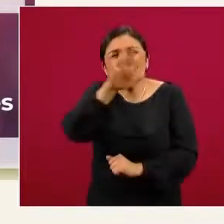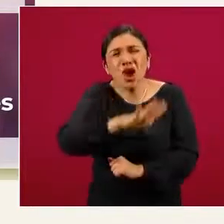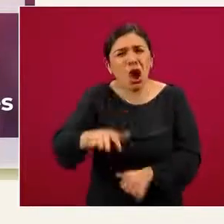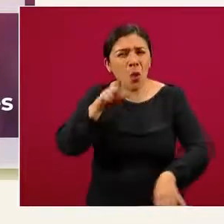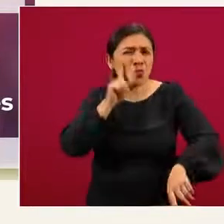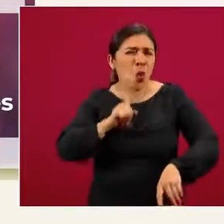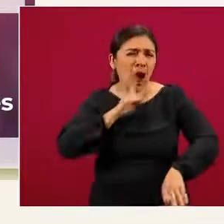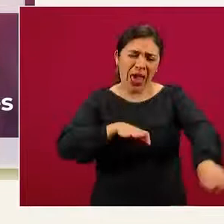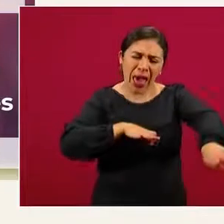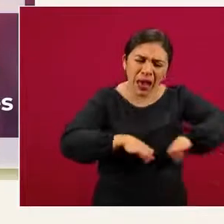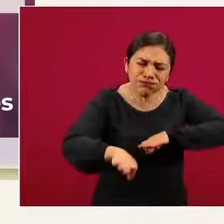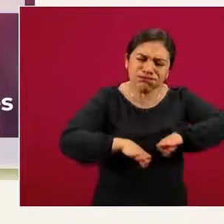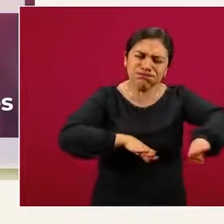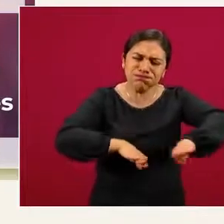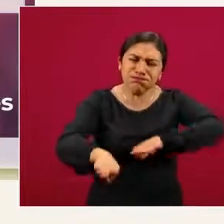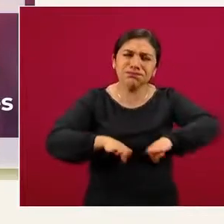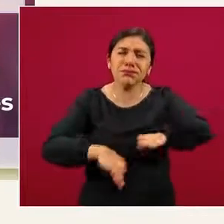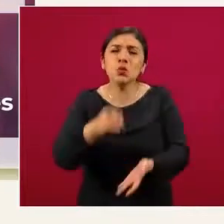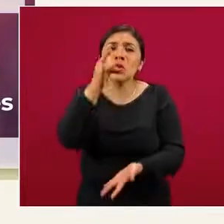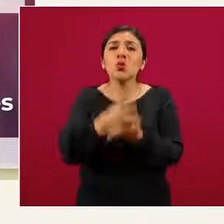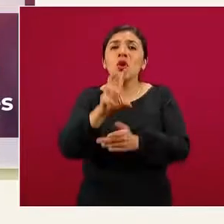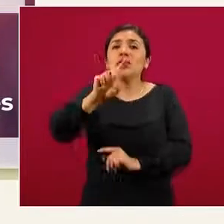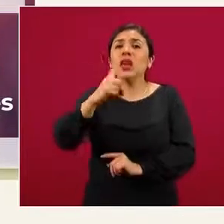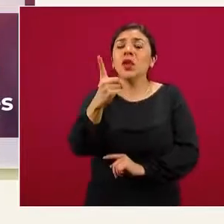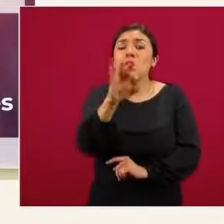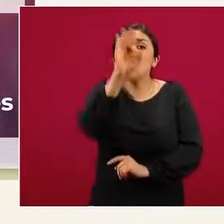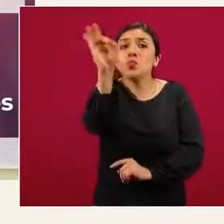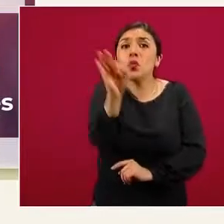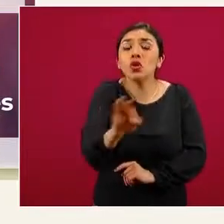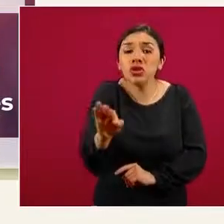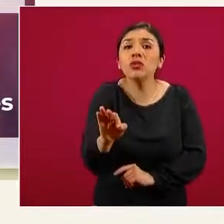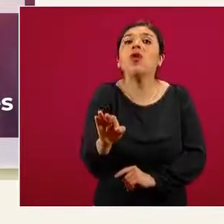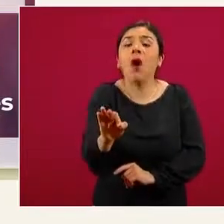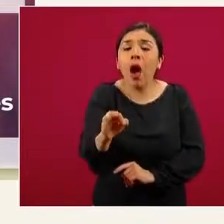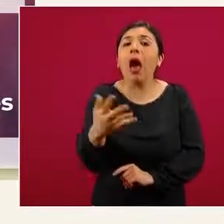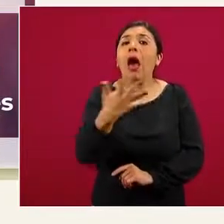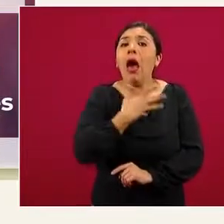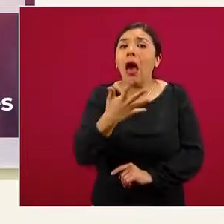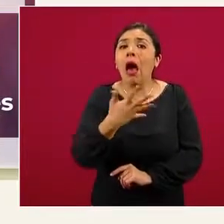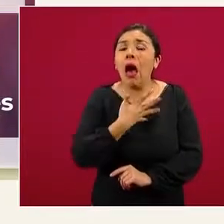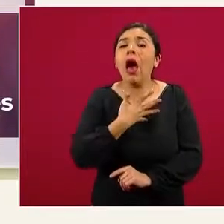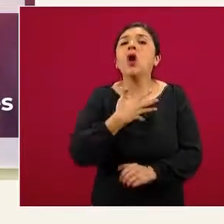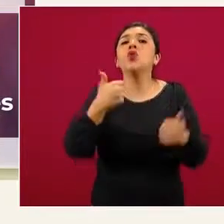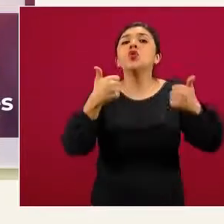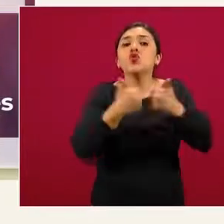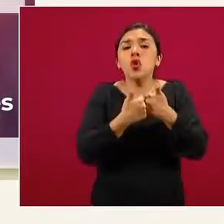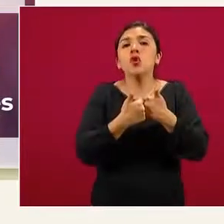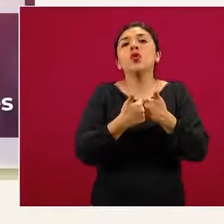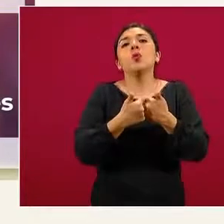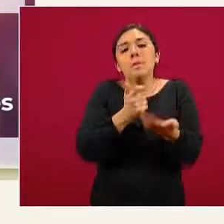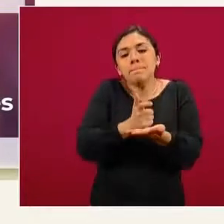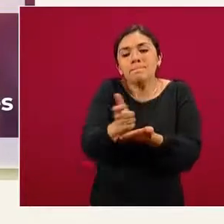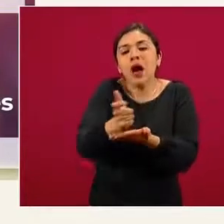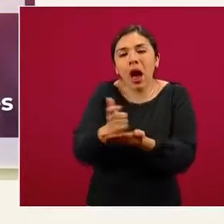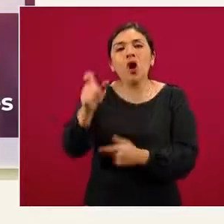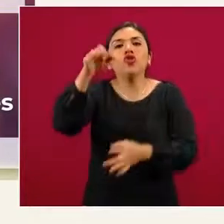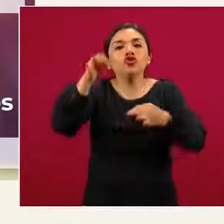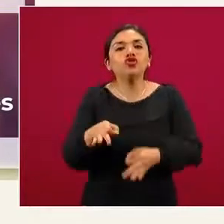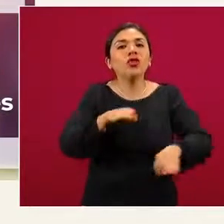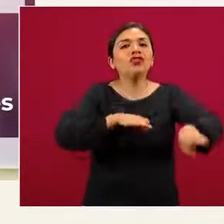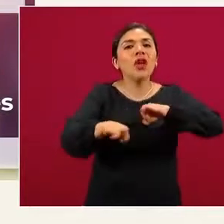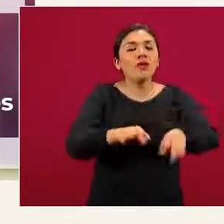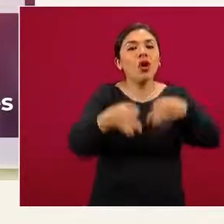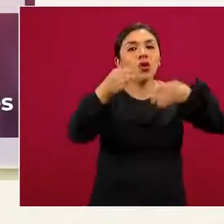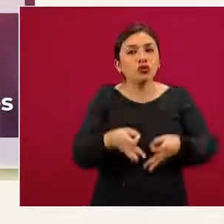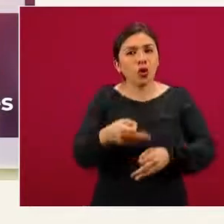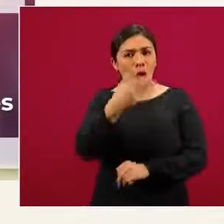que hacemos las mujeres, solo el 31% esté para el mercado de trabajo. Y para